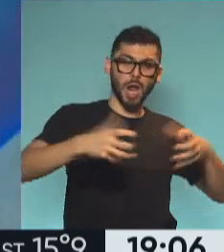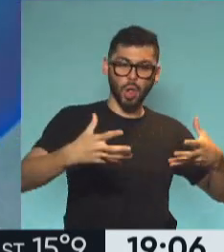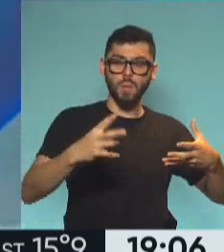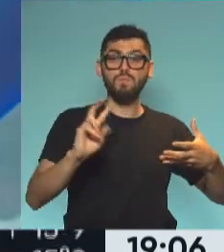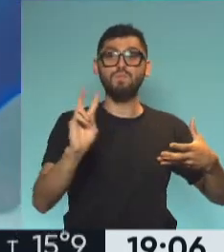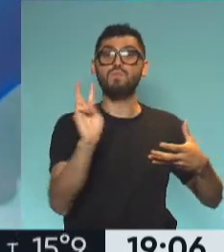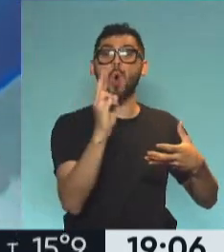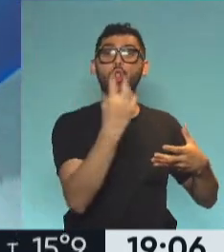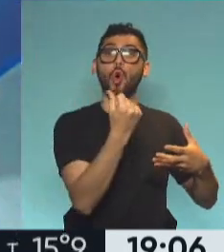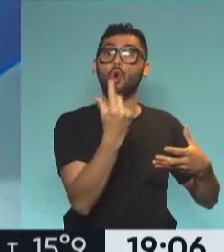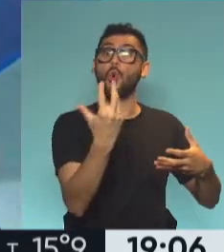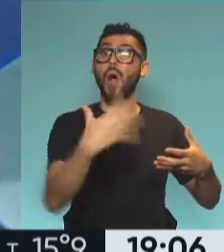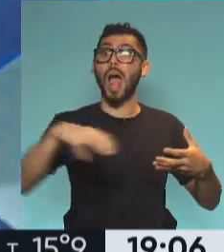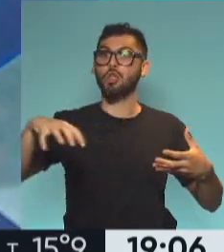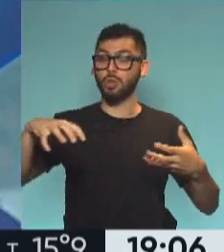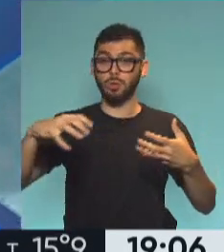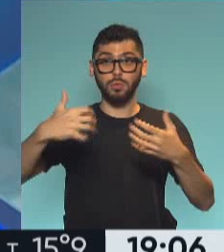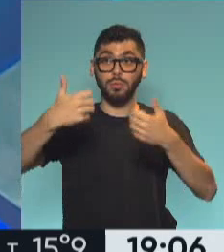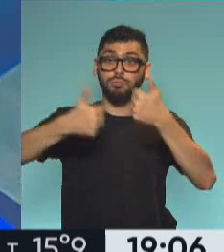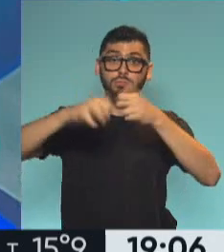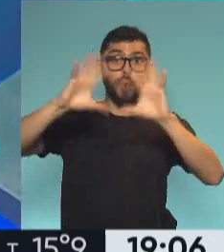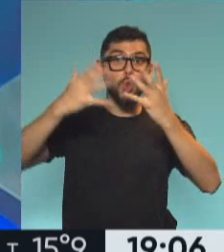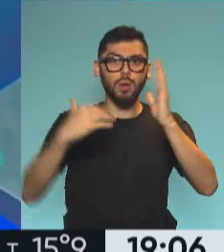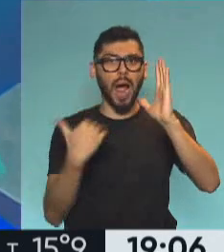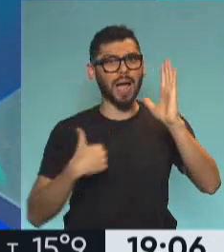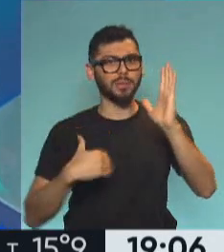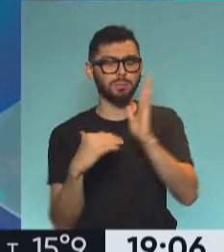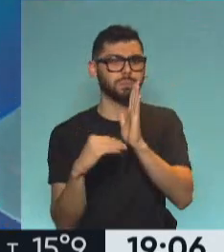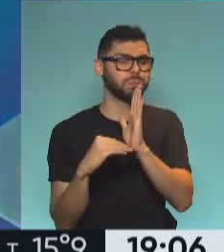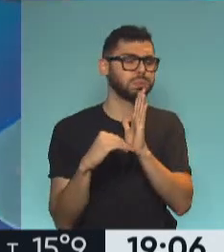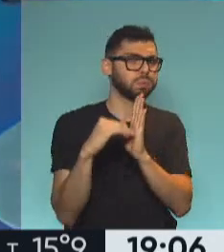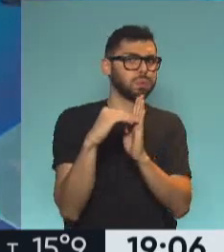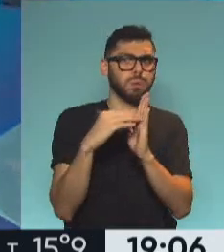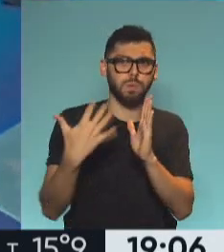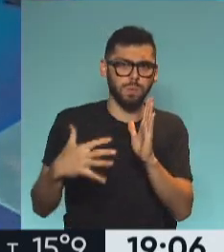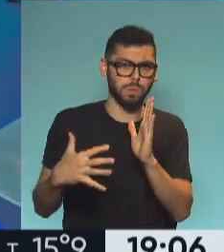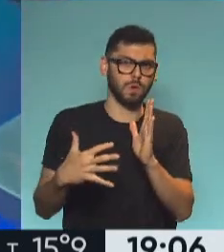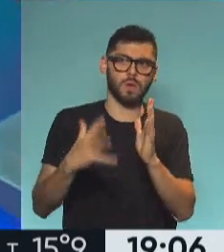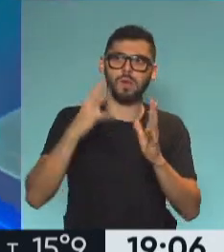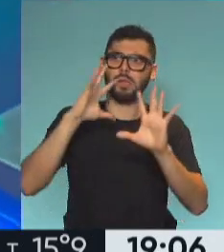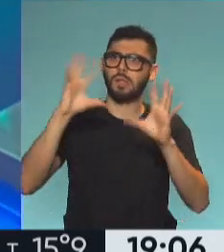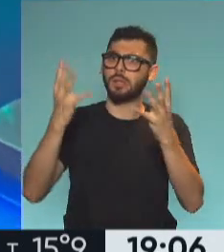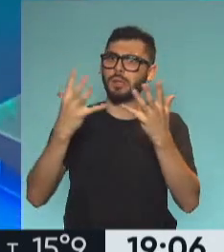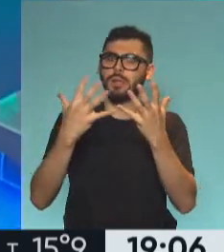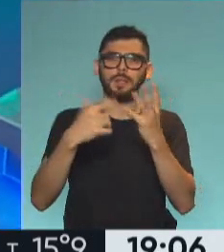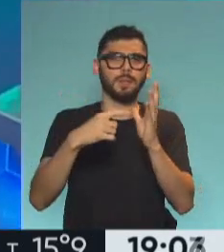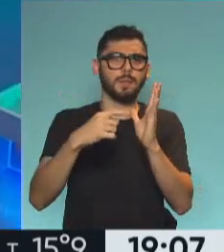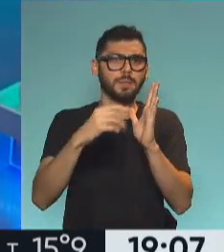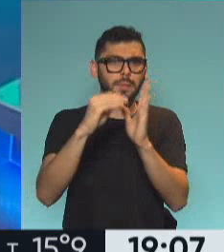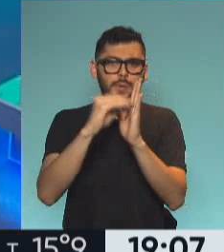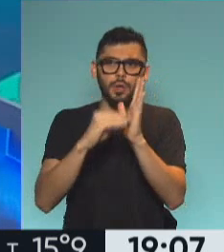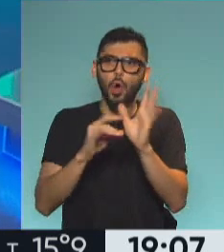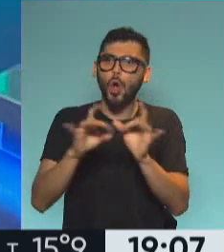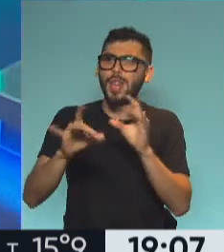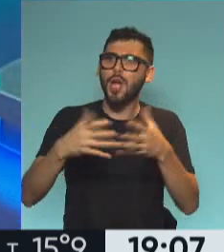que evidentemente más hay que mirar para dimensionar el impacto de la pandemia. Para mirar el ranking de los países con mayor cantidad de